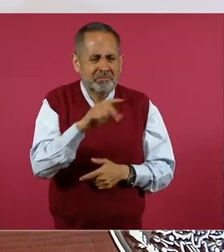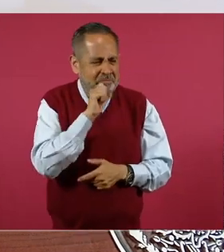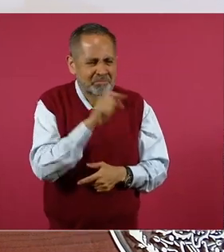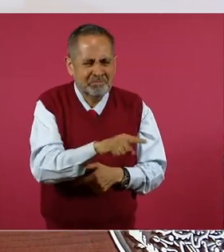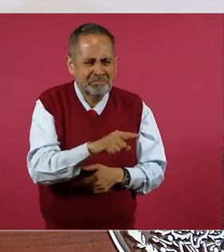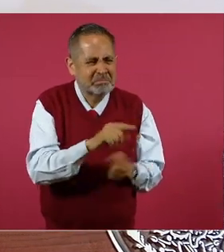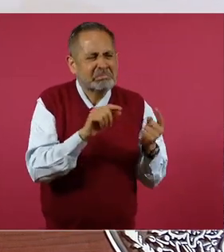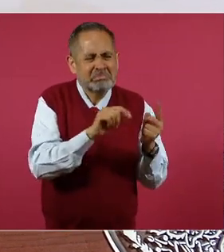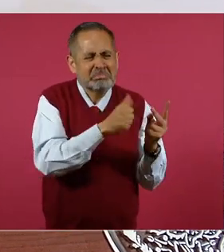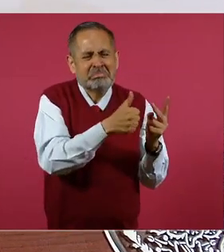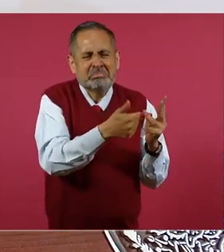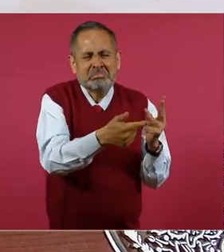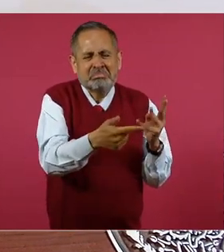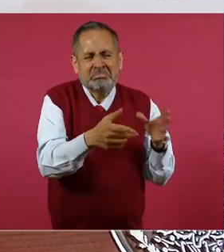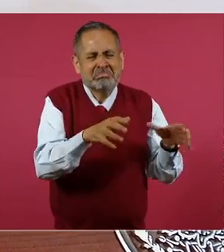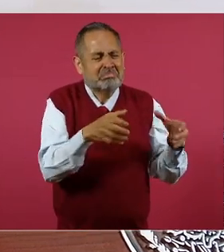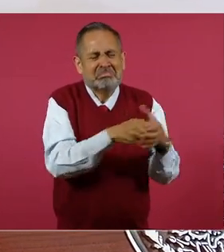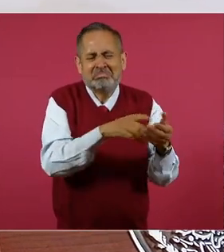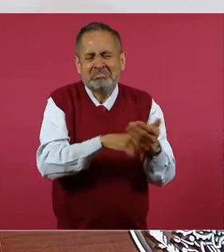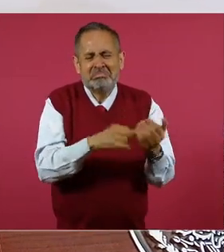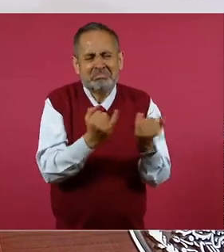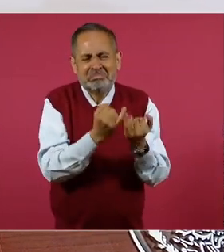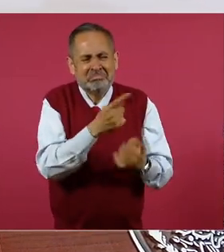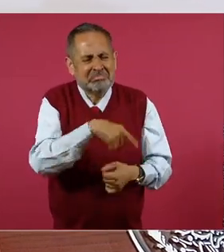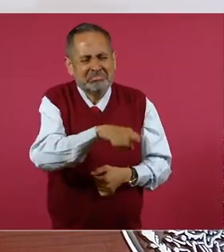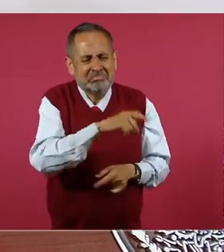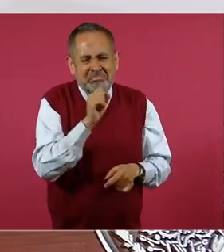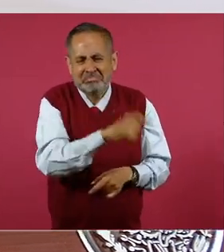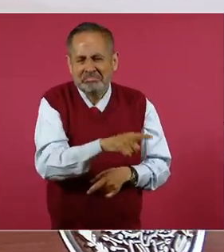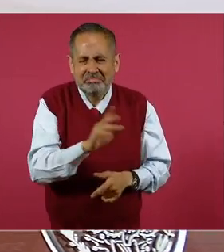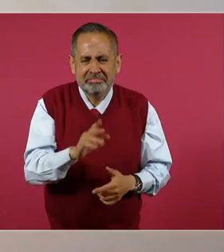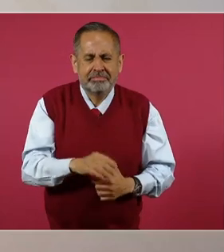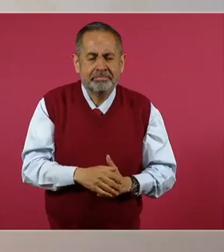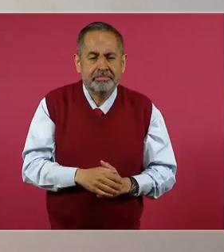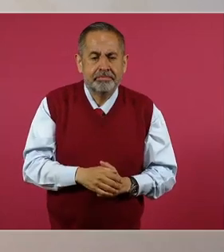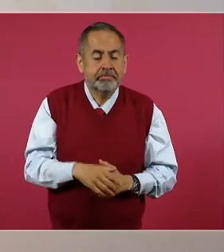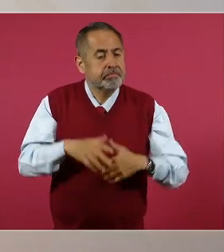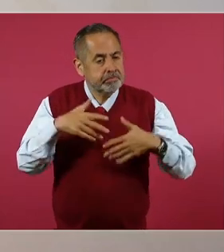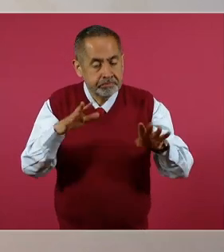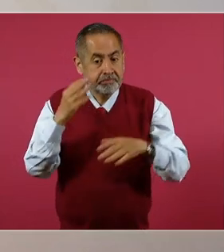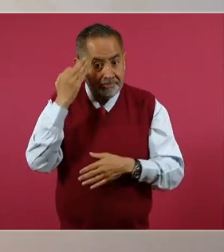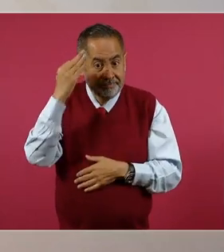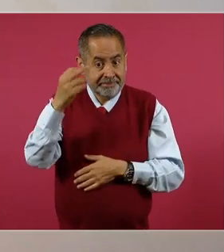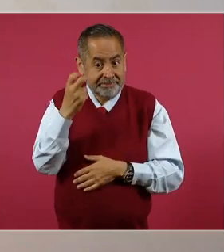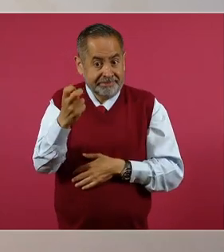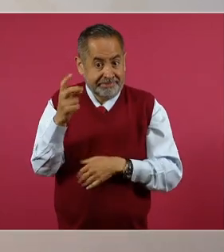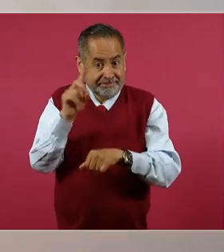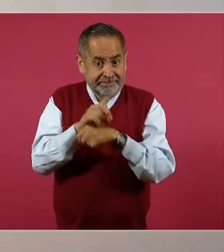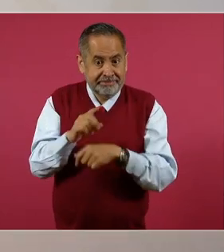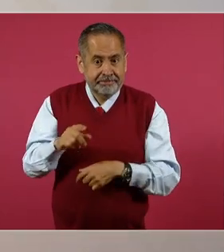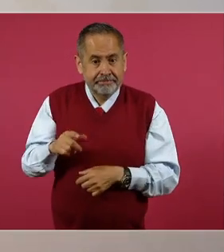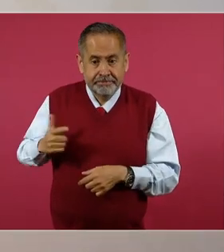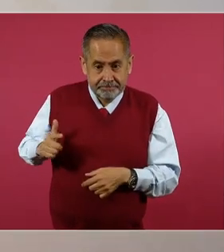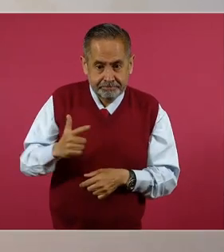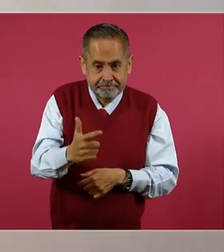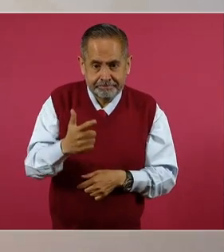Y otras organizaciones. Bueno, pues en esa ocasión que